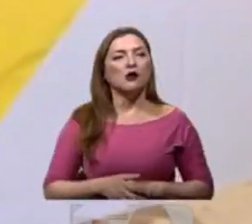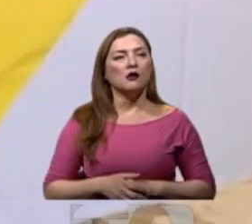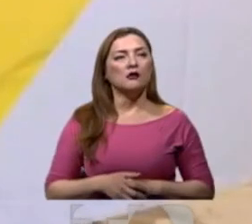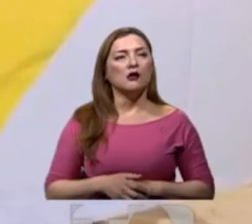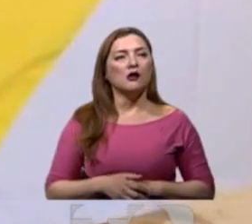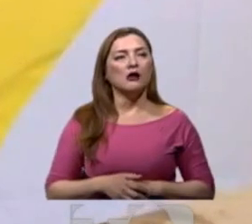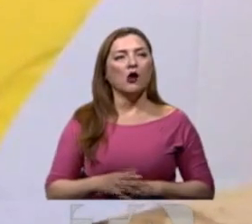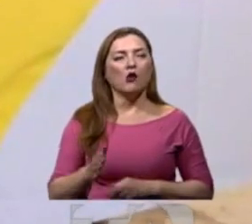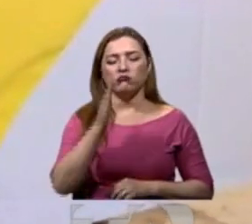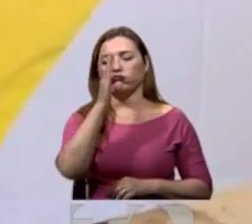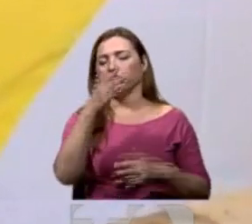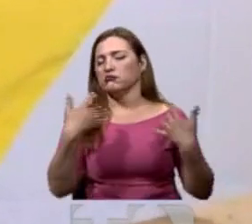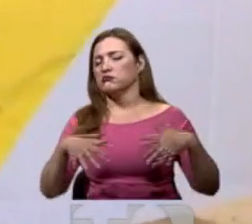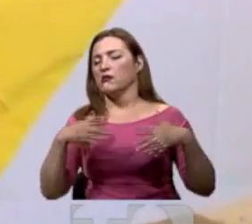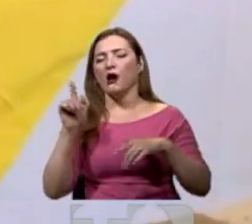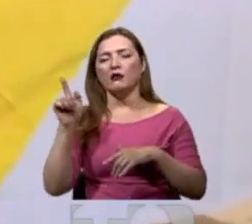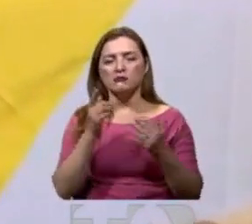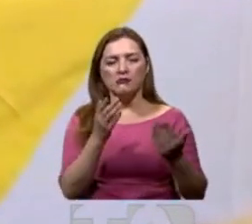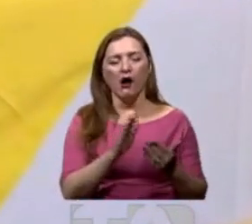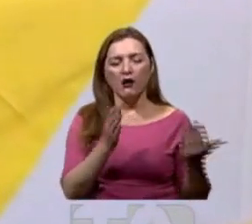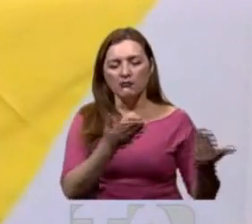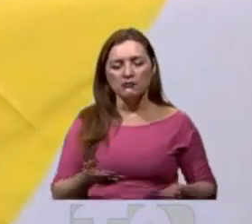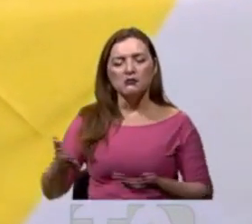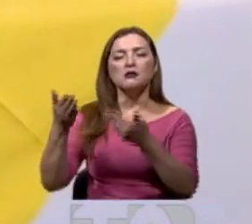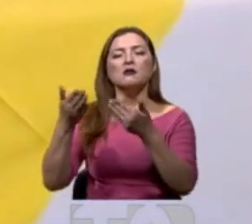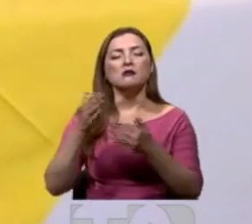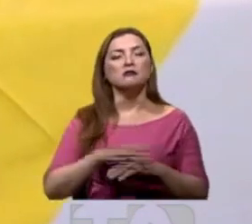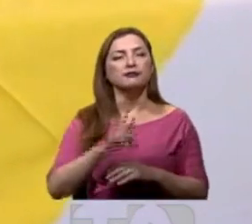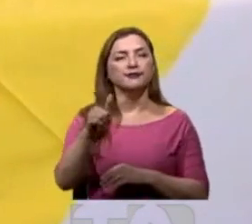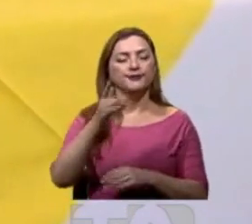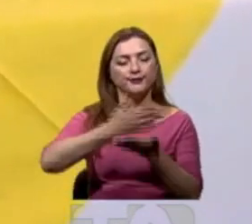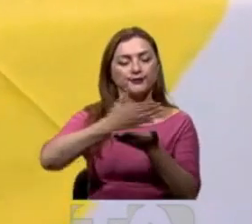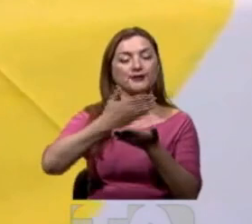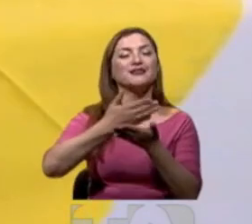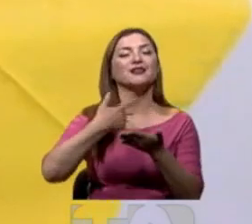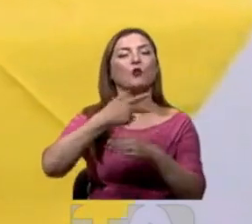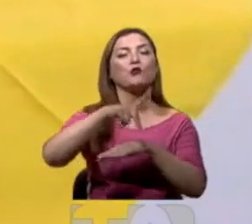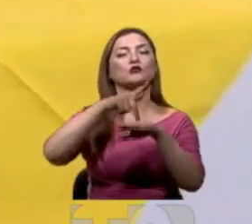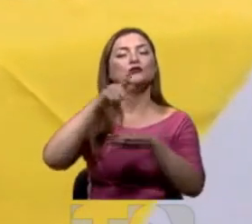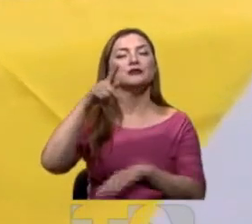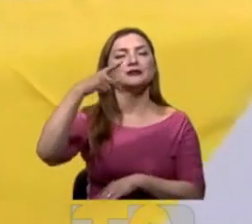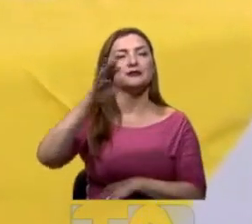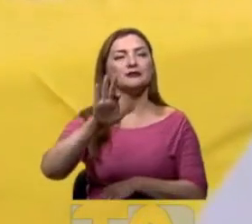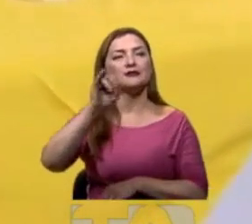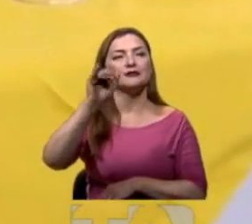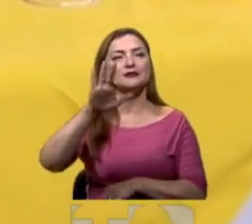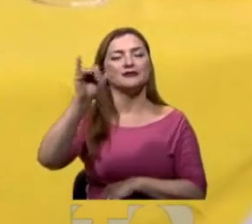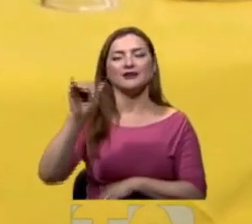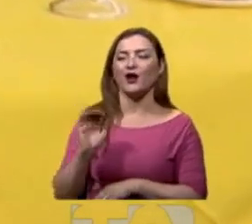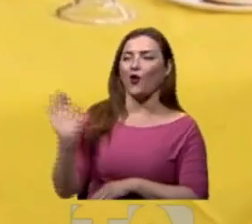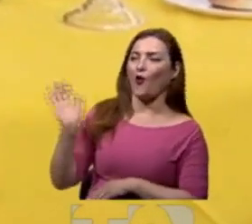bastante estricto. Quiero dar la bienvenida primero a la chef Titi. Titi, ¿cómo estás? Hola, muñeco de